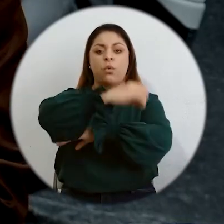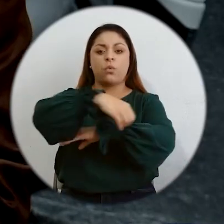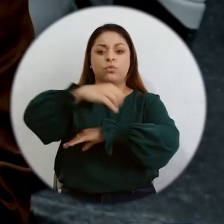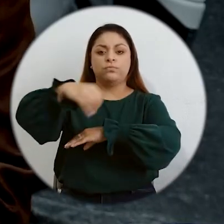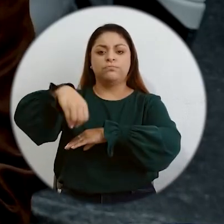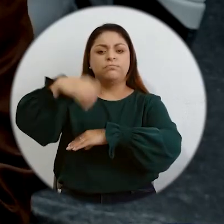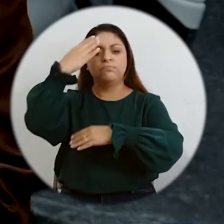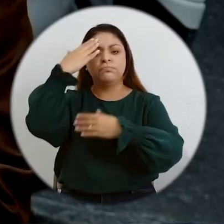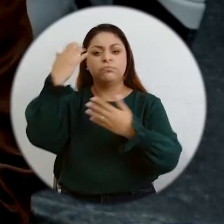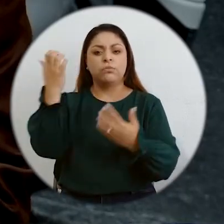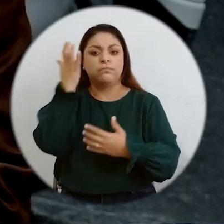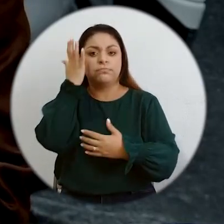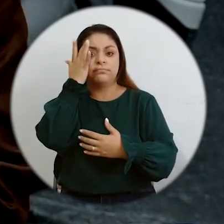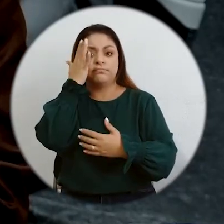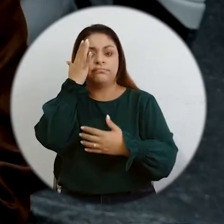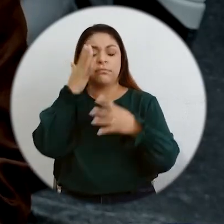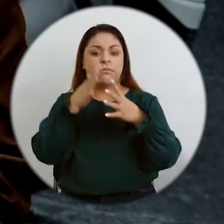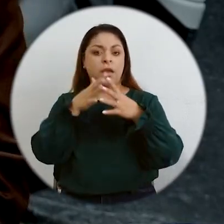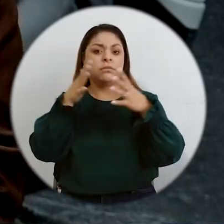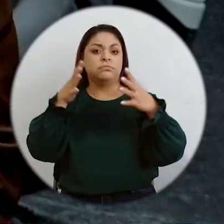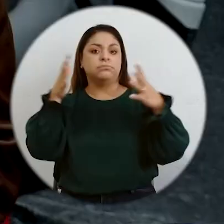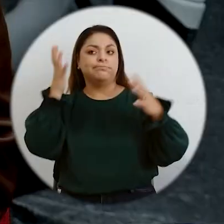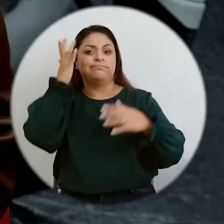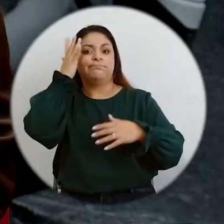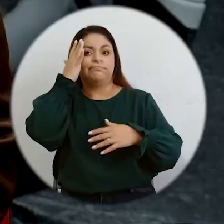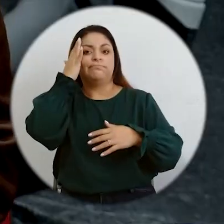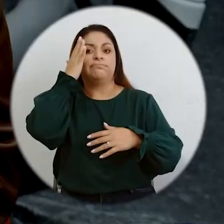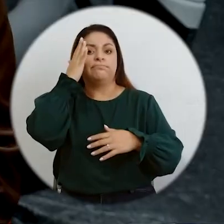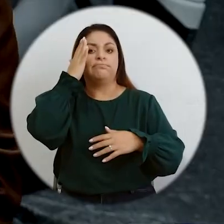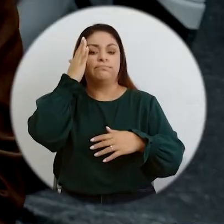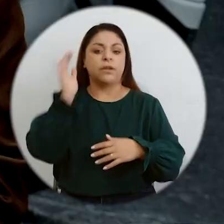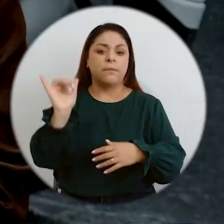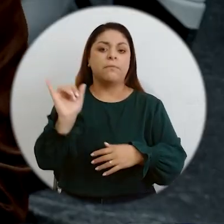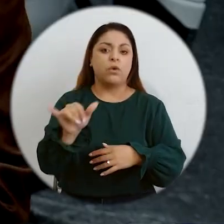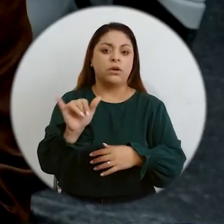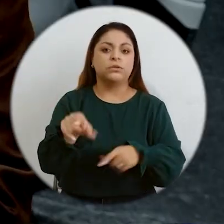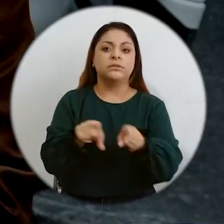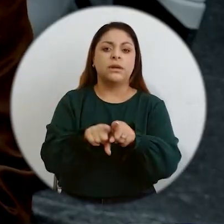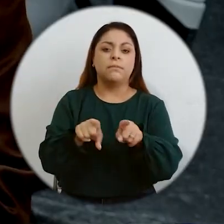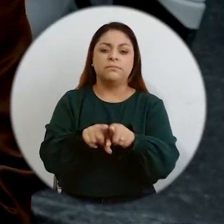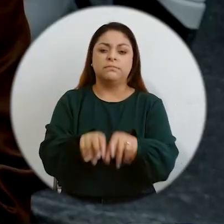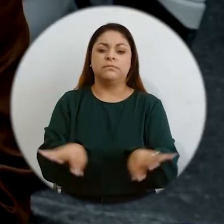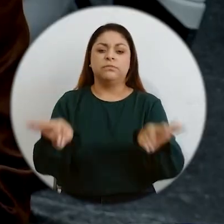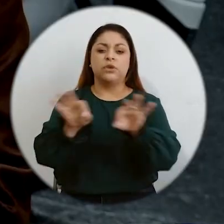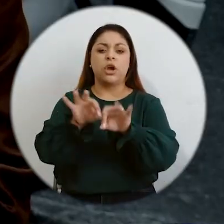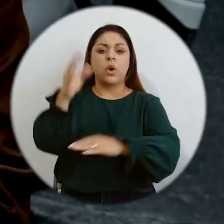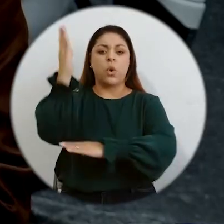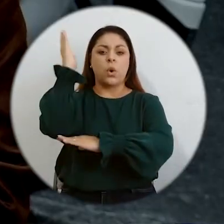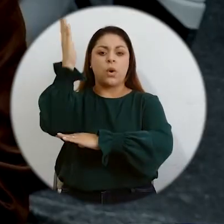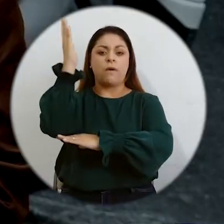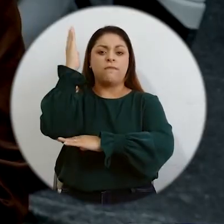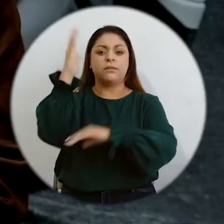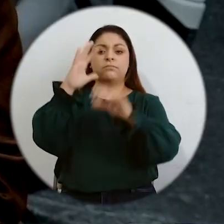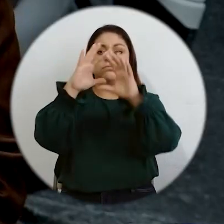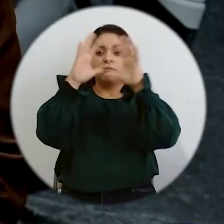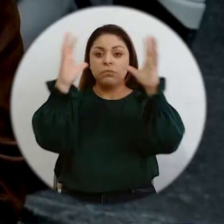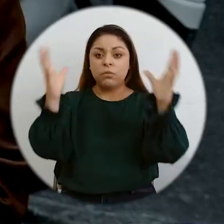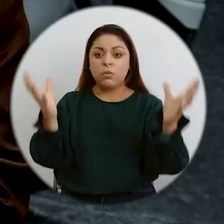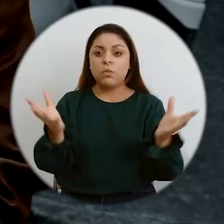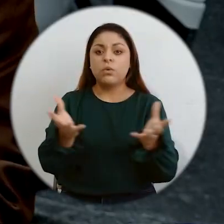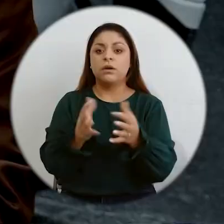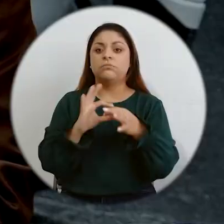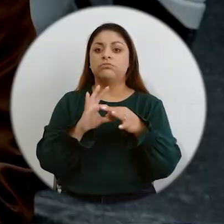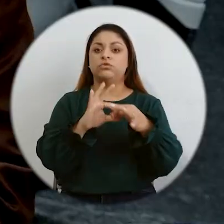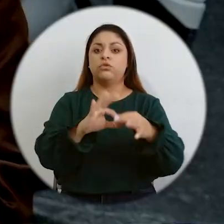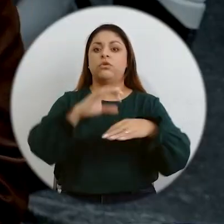La preocupación ha ido en aumento y por eso también las conferencias mundiales sobre los océanos,